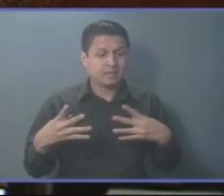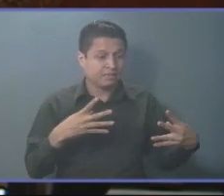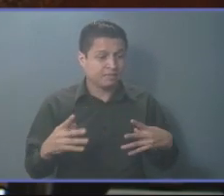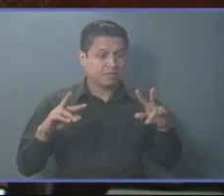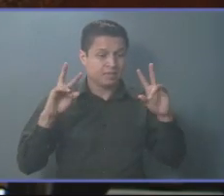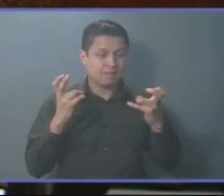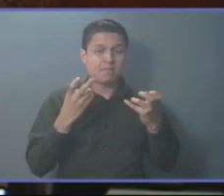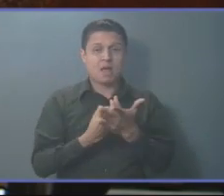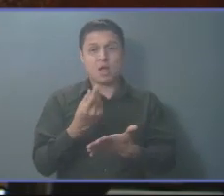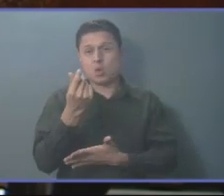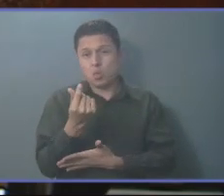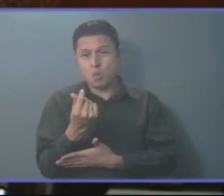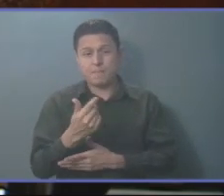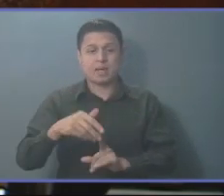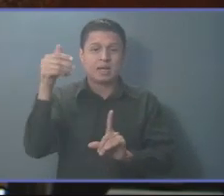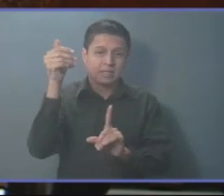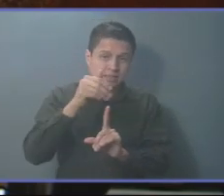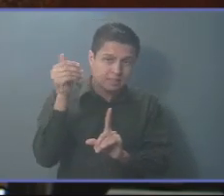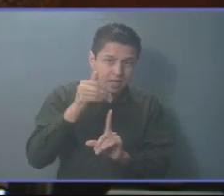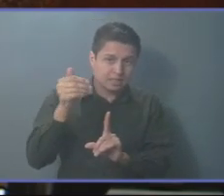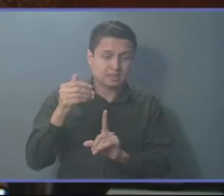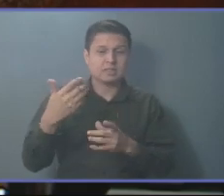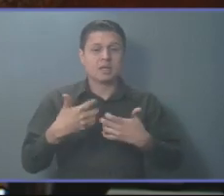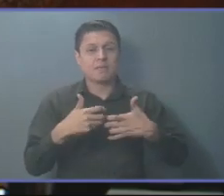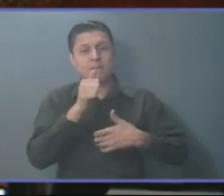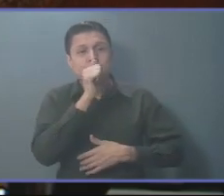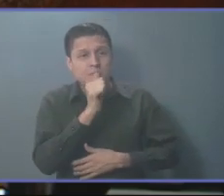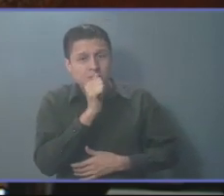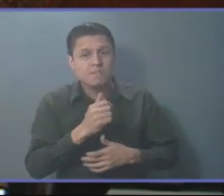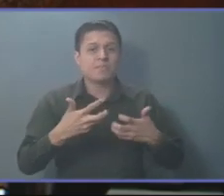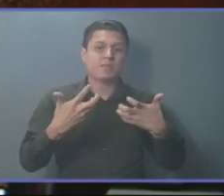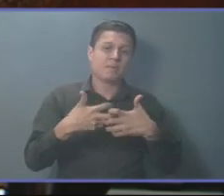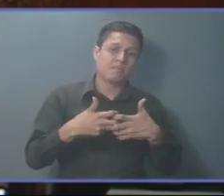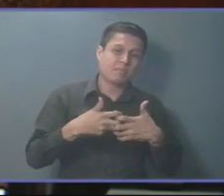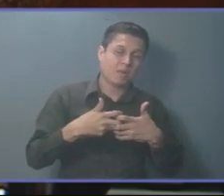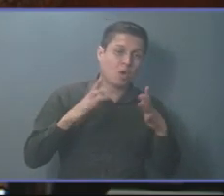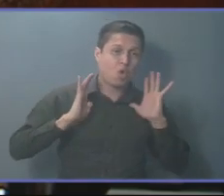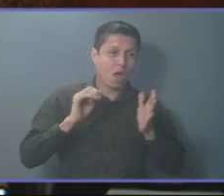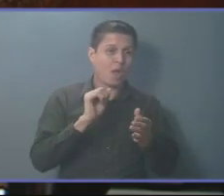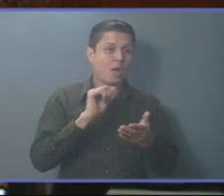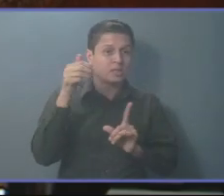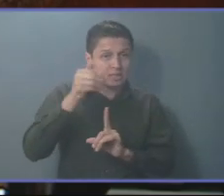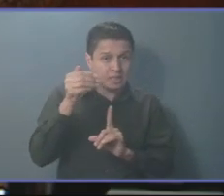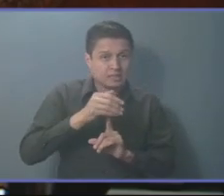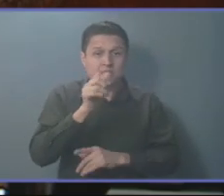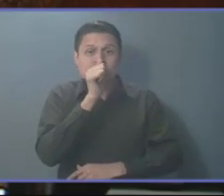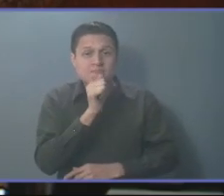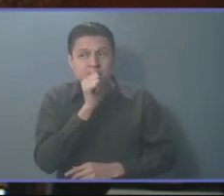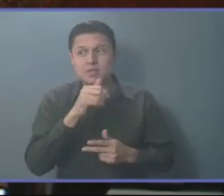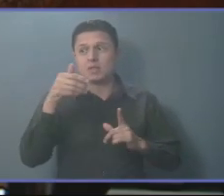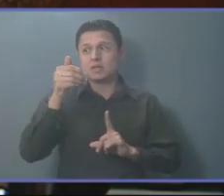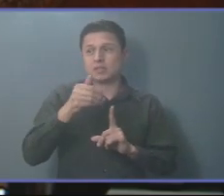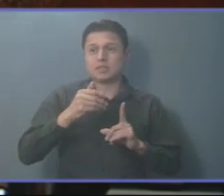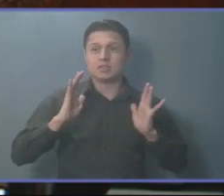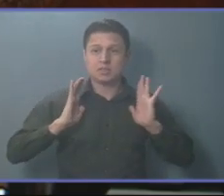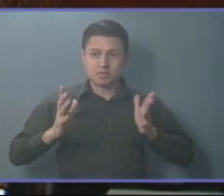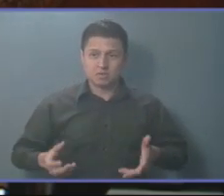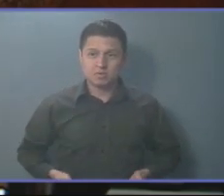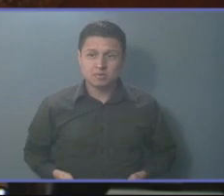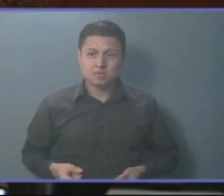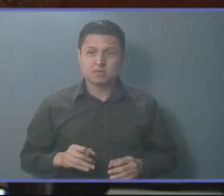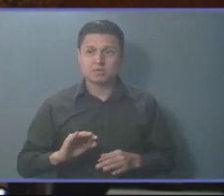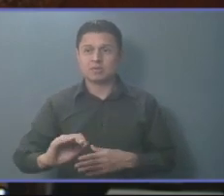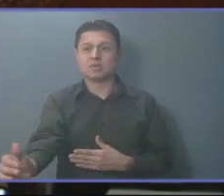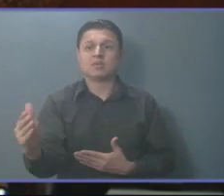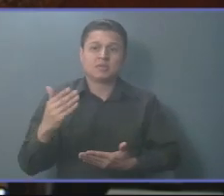actividades académicas, públicas y privadas. Programa de gestión de prevención de riesgos